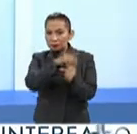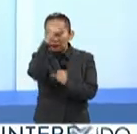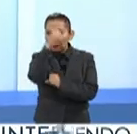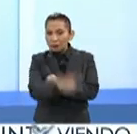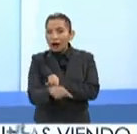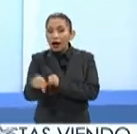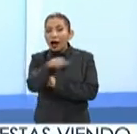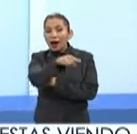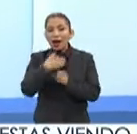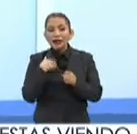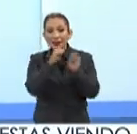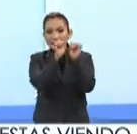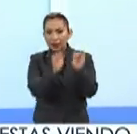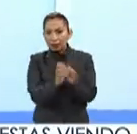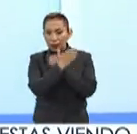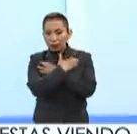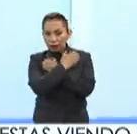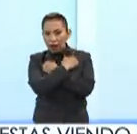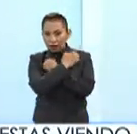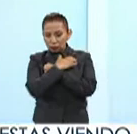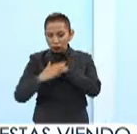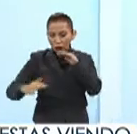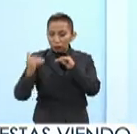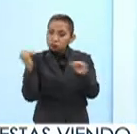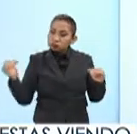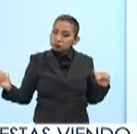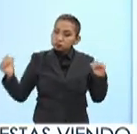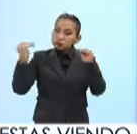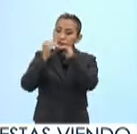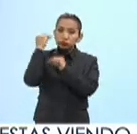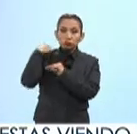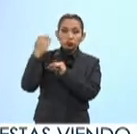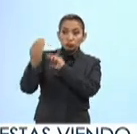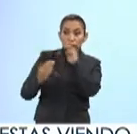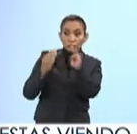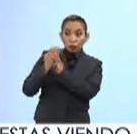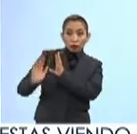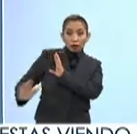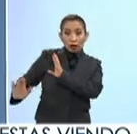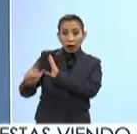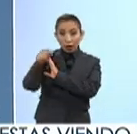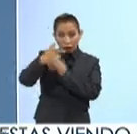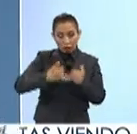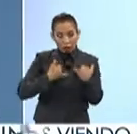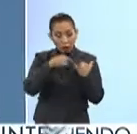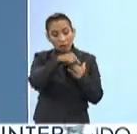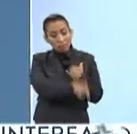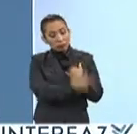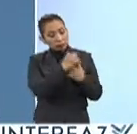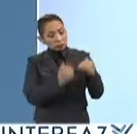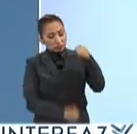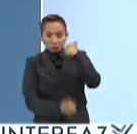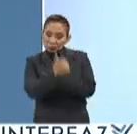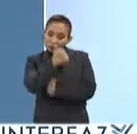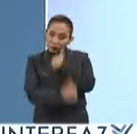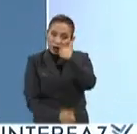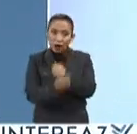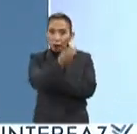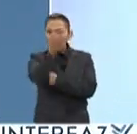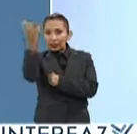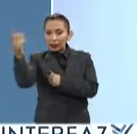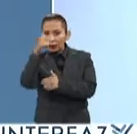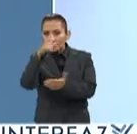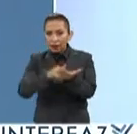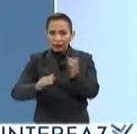para que nuestro sistema educativo esté a la altura de las exigencias del siglo XXI y nuestros jóvenes sean competentes en